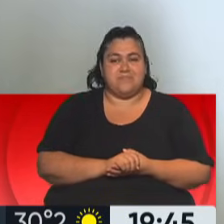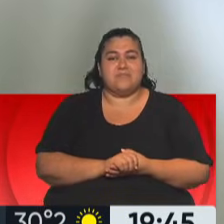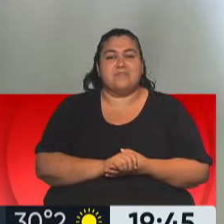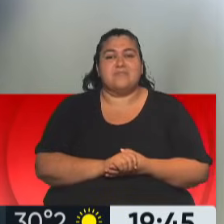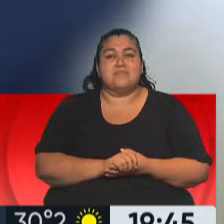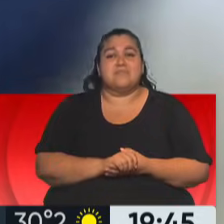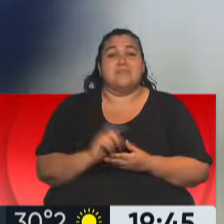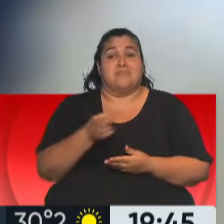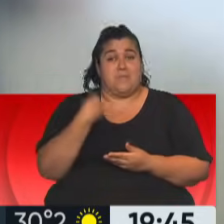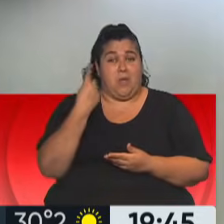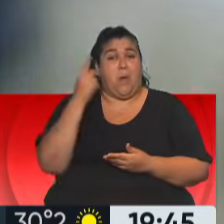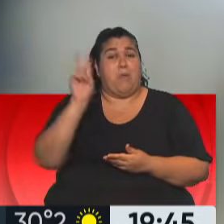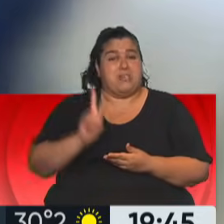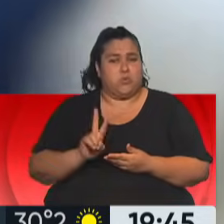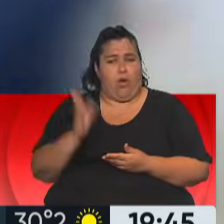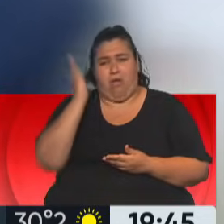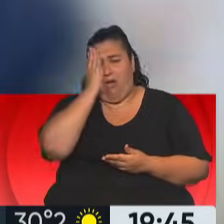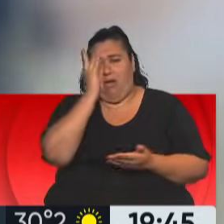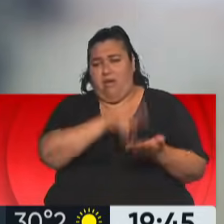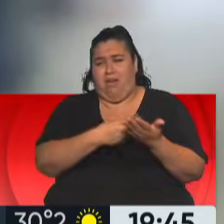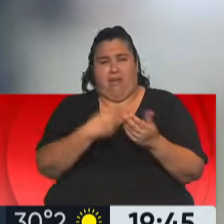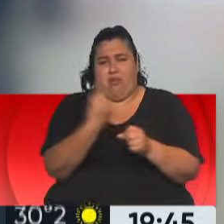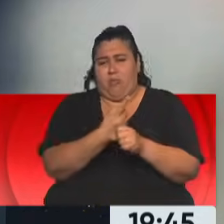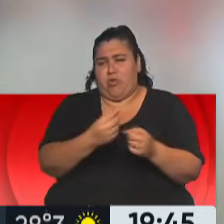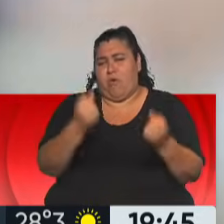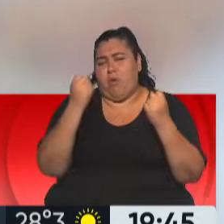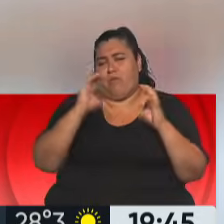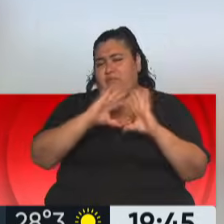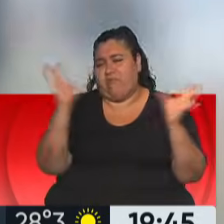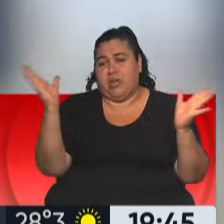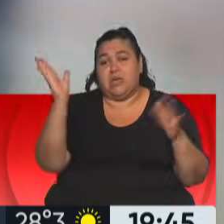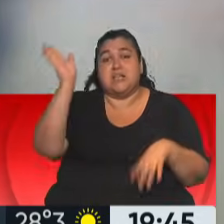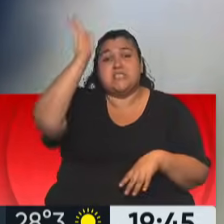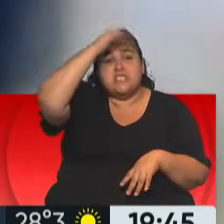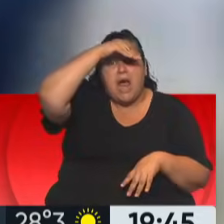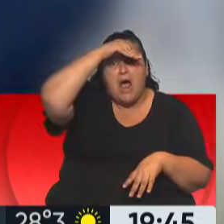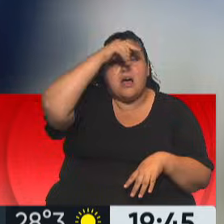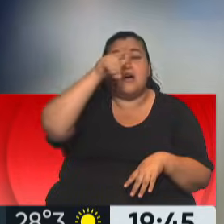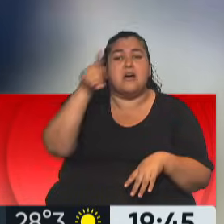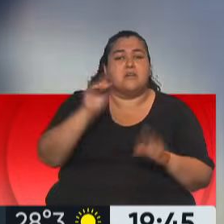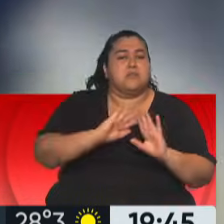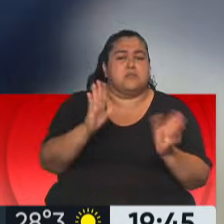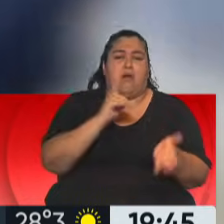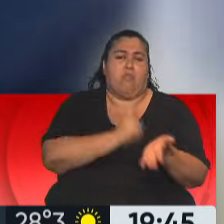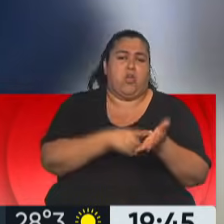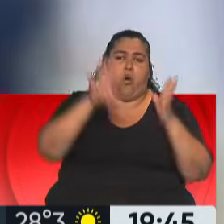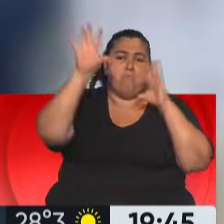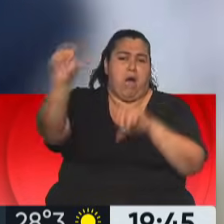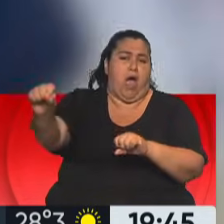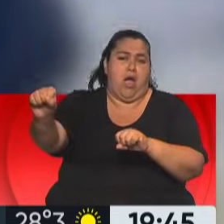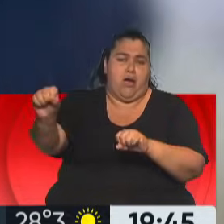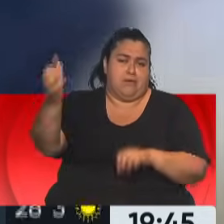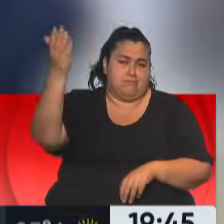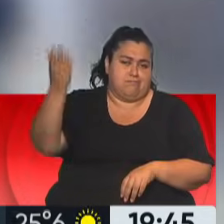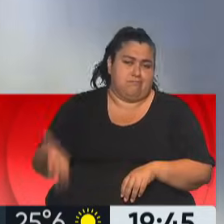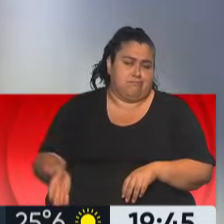Los venezolanos sin dormir, señores, al fin el señor Trump dijo que ya atrapó al